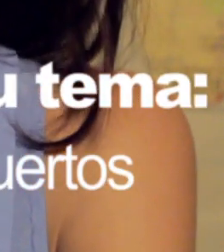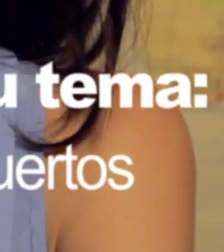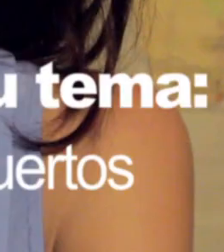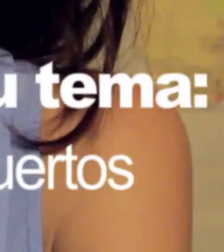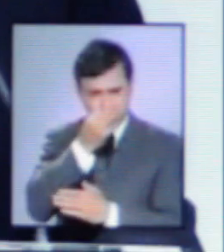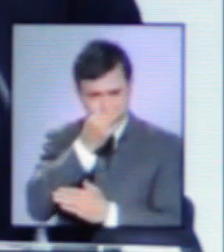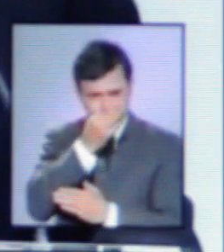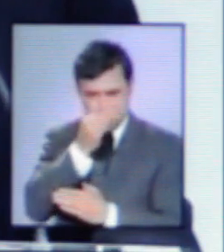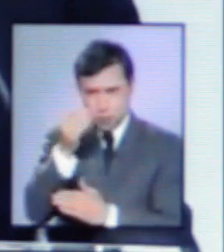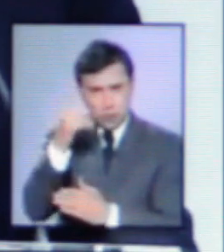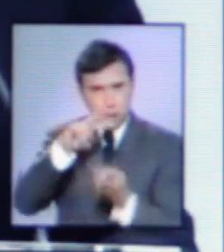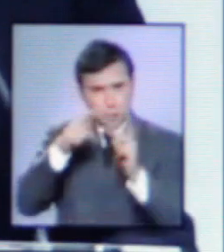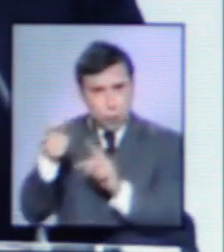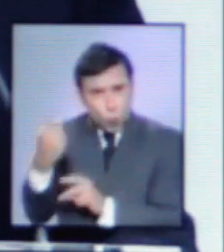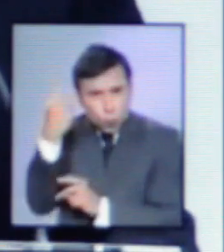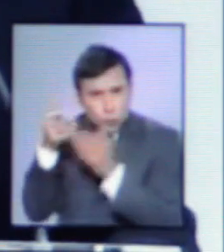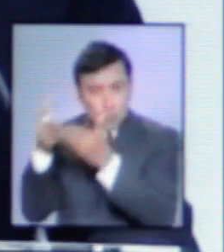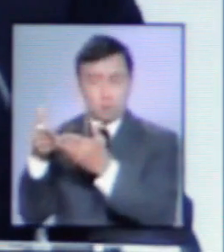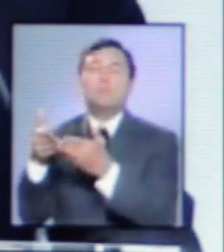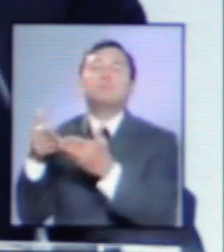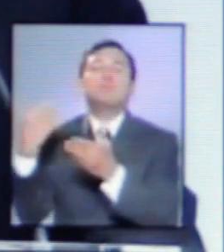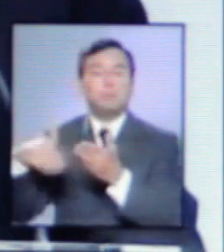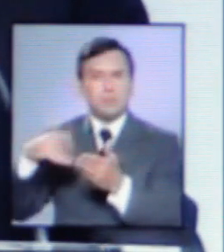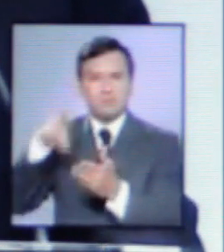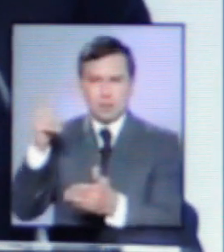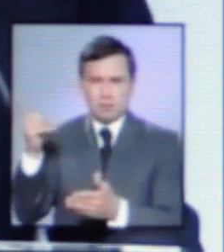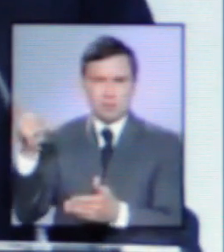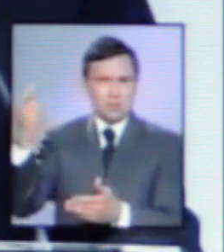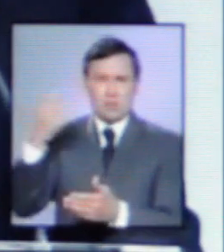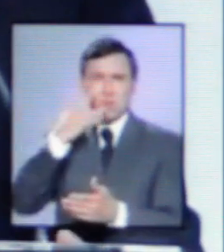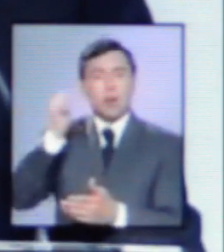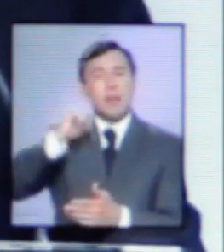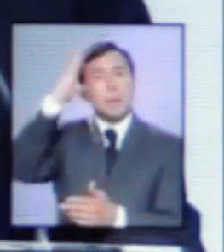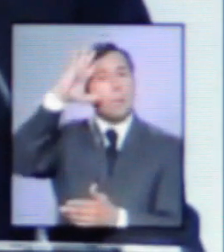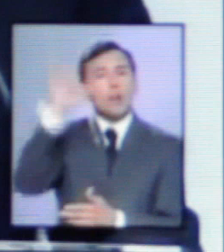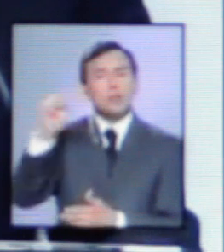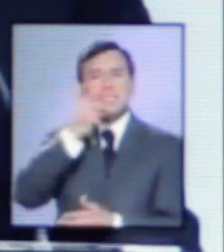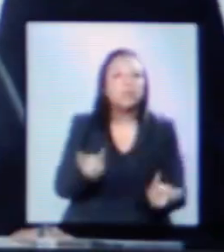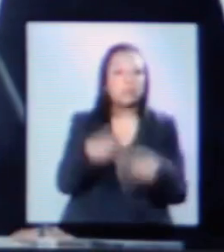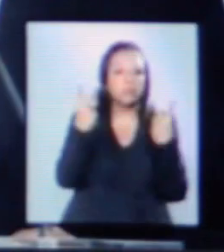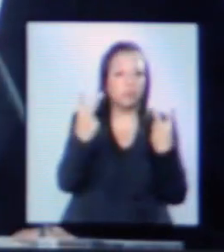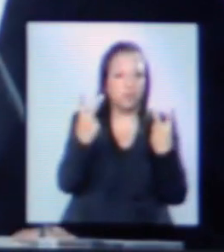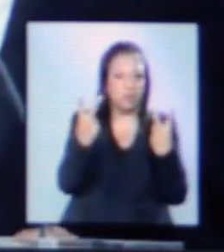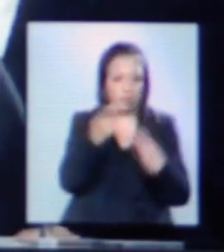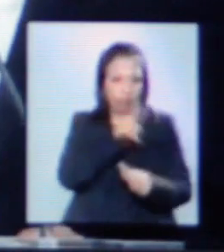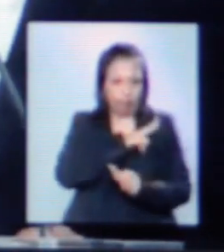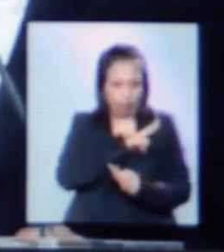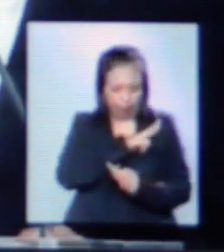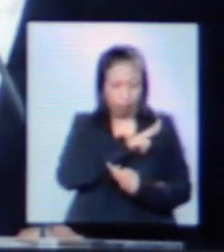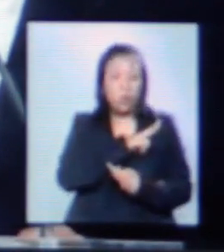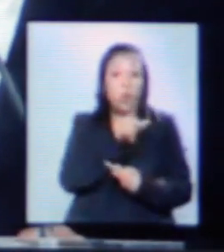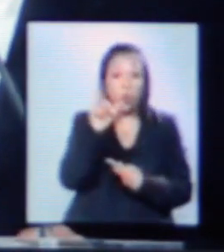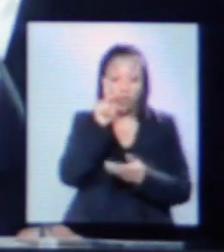muertos. Invoco a Morelos, que decía que se modere la indigencia y la opulencia. El regreso del PRI a